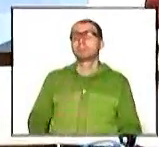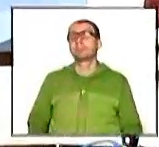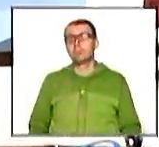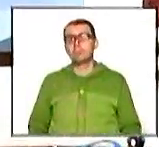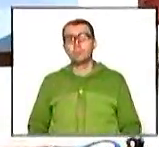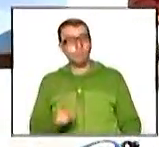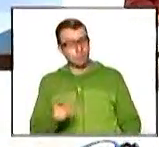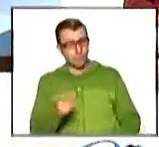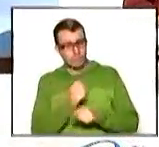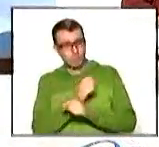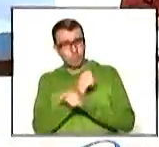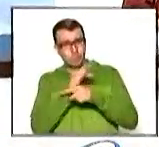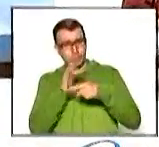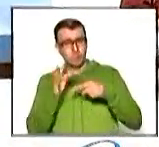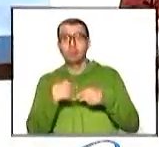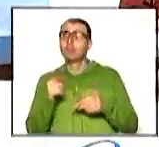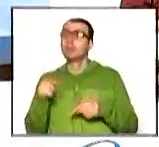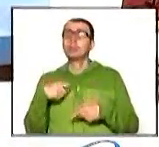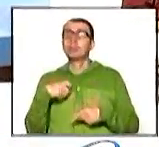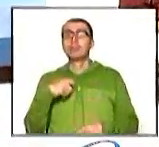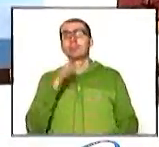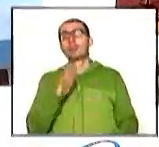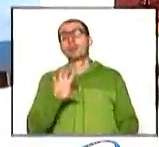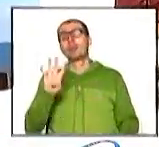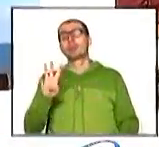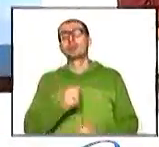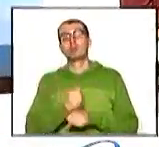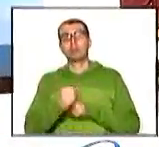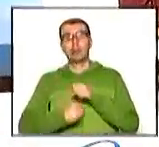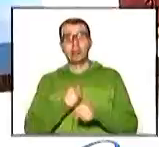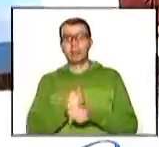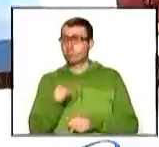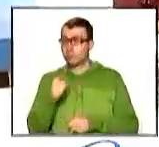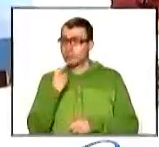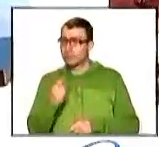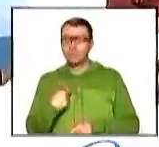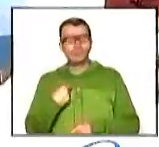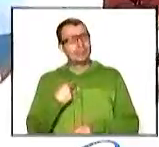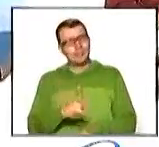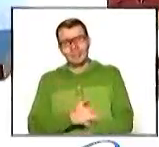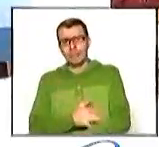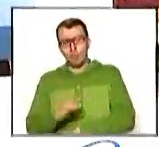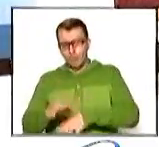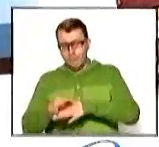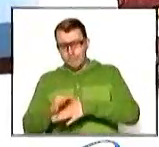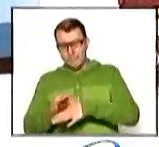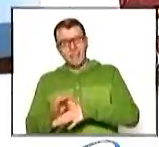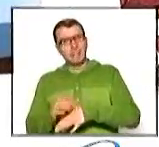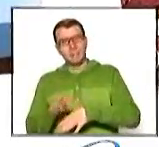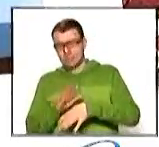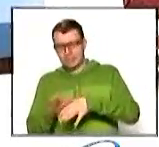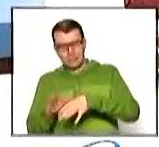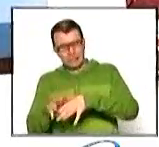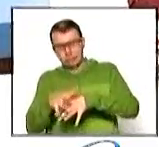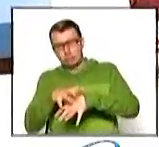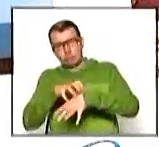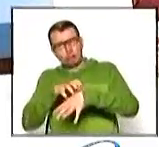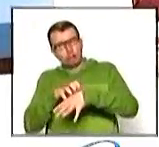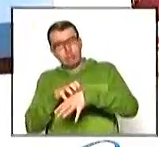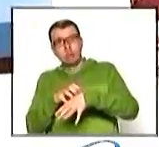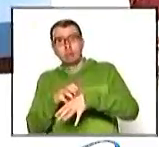tengo 54 años, siento que toda mi piel está muy reseca, tirante.